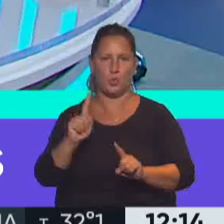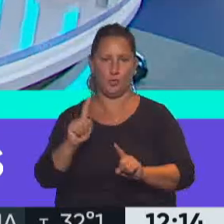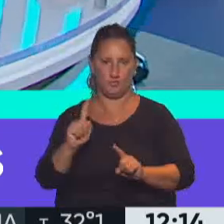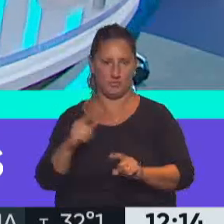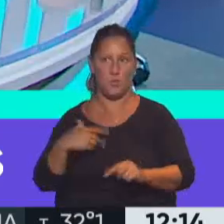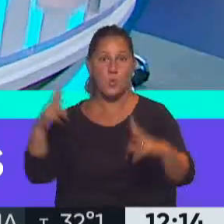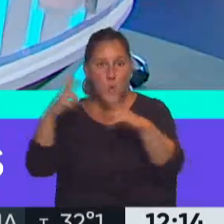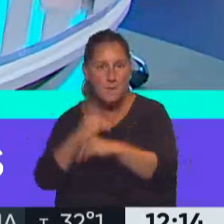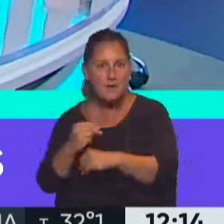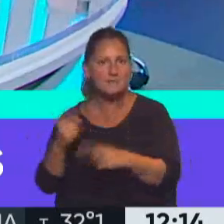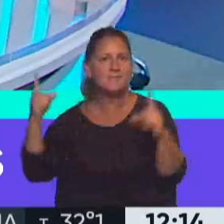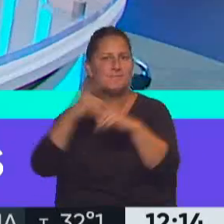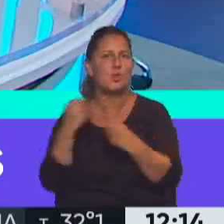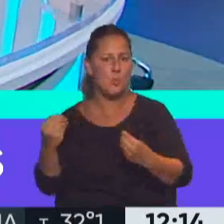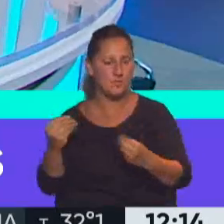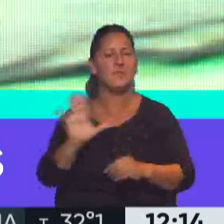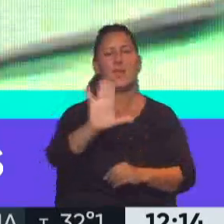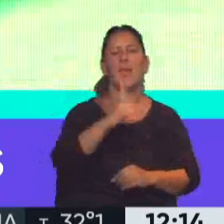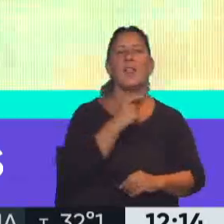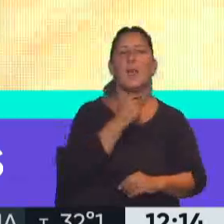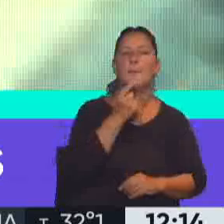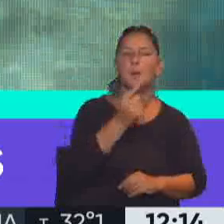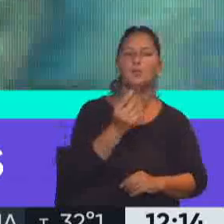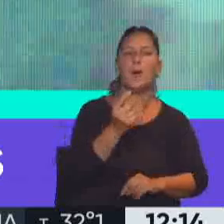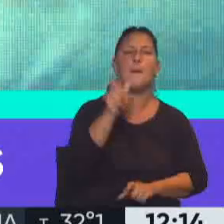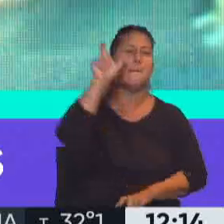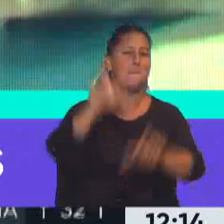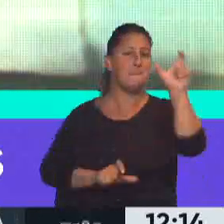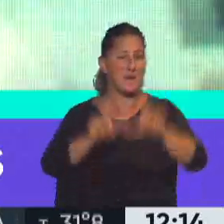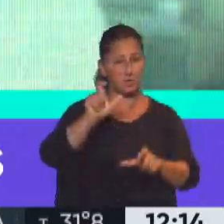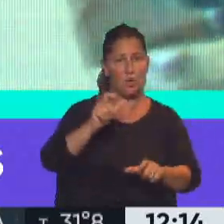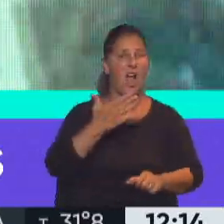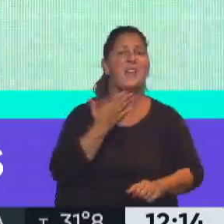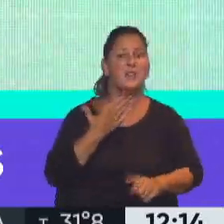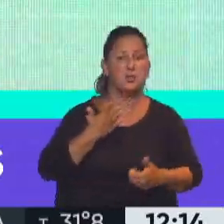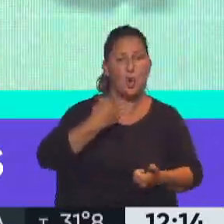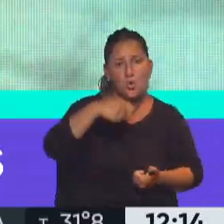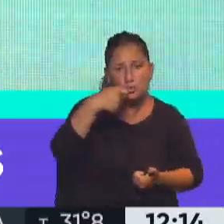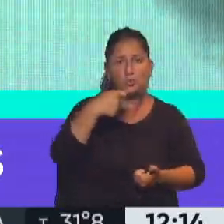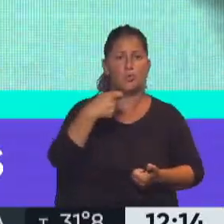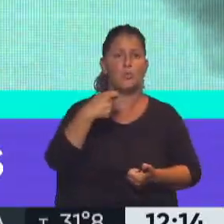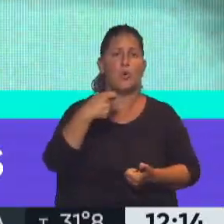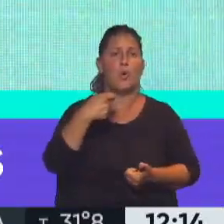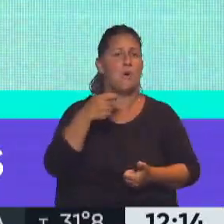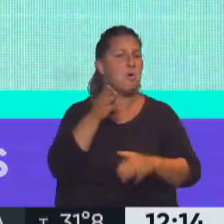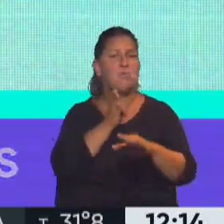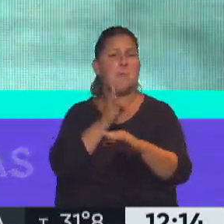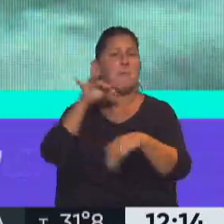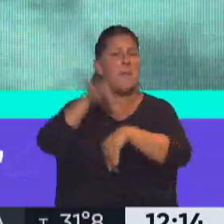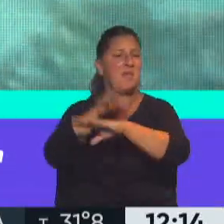punto quería ir, Alejandro, ¿cuántas personas que tienen problemas con el consumo no acuden a una